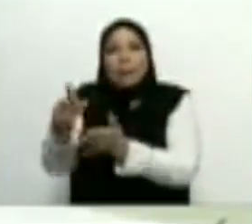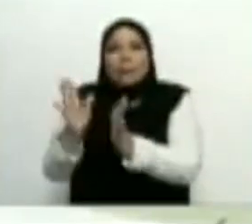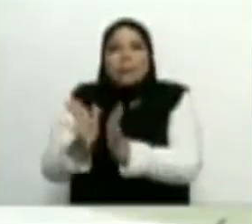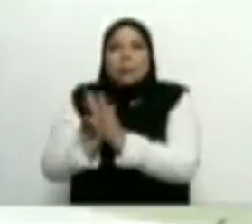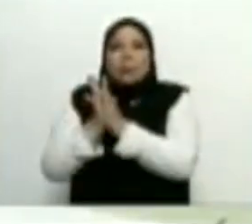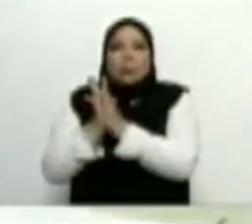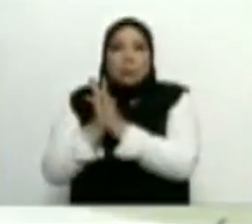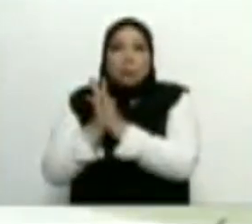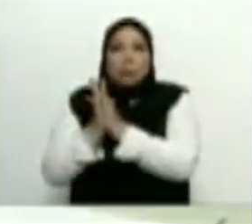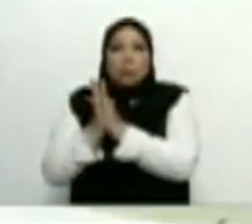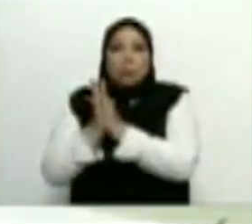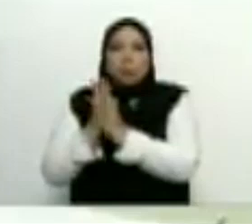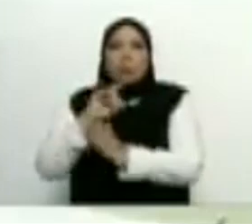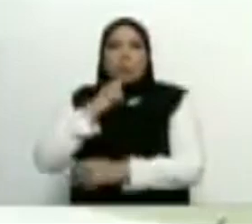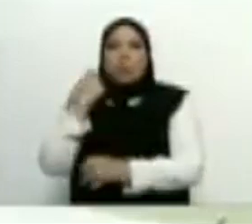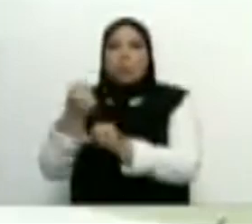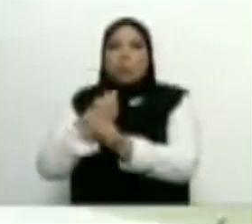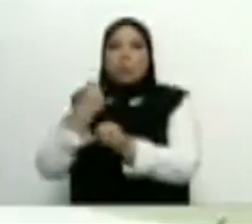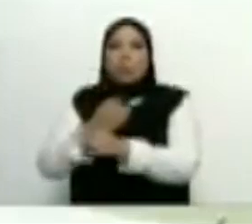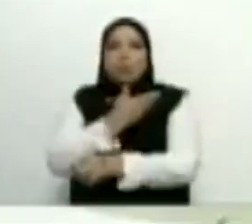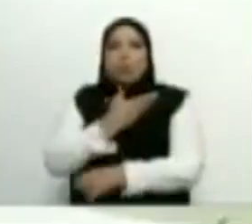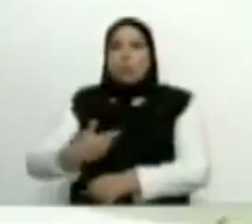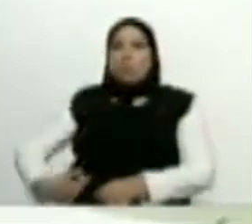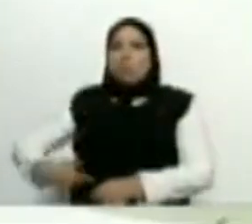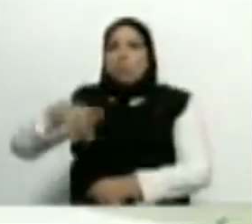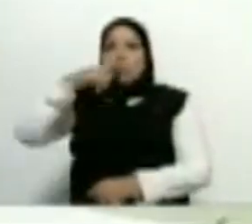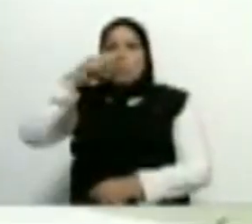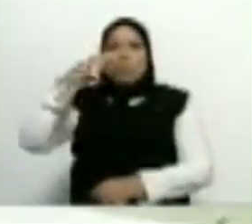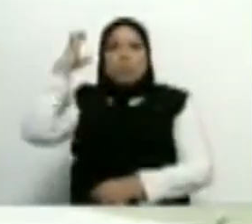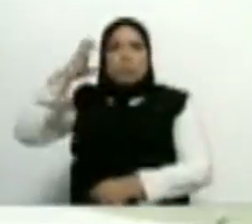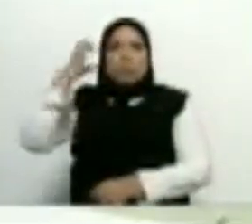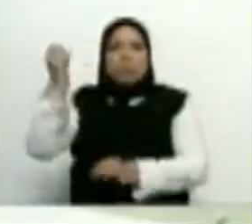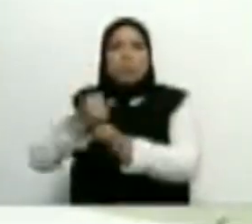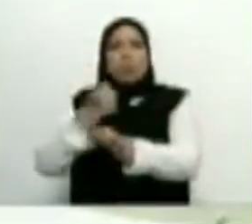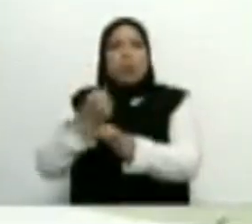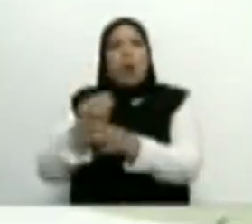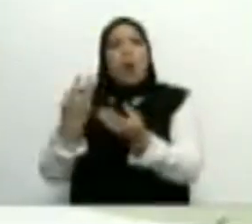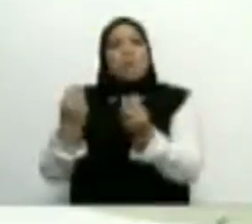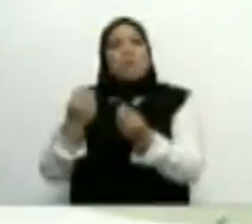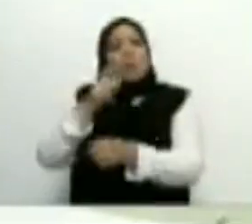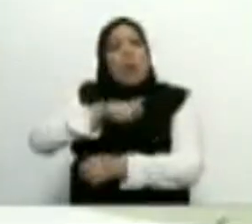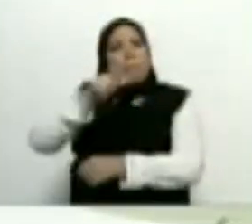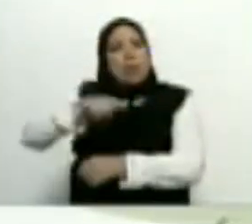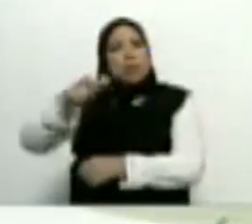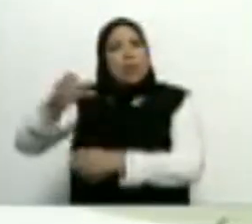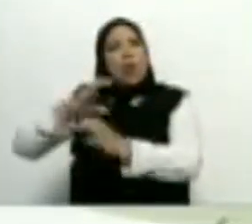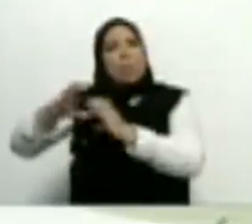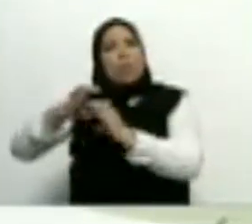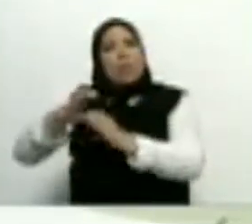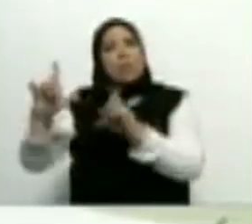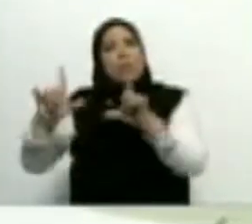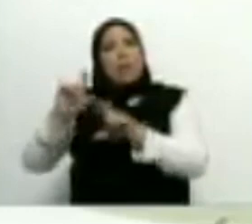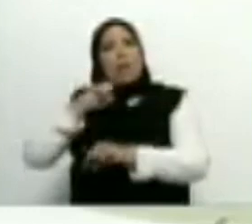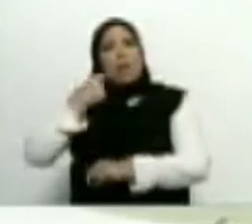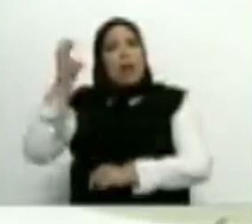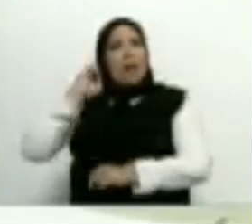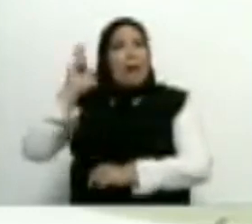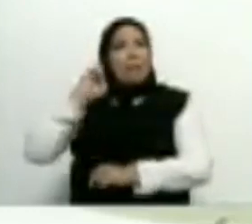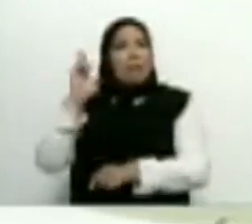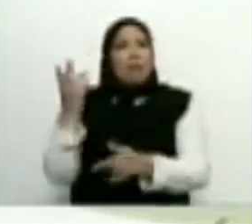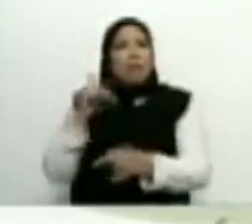silencio de los presidentes en Europa, ves el silencio de mucha gente, de muchos medios de comunicación. Es